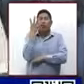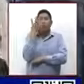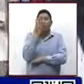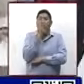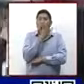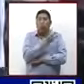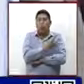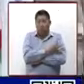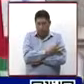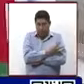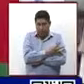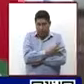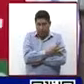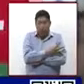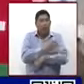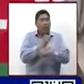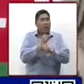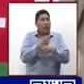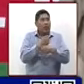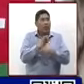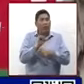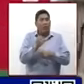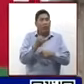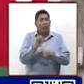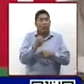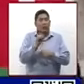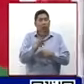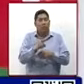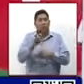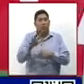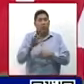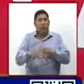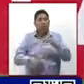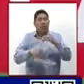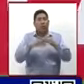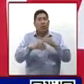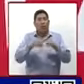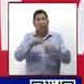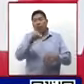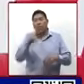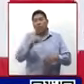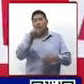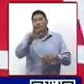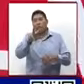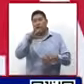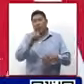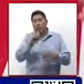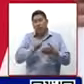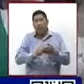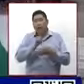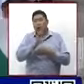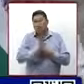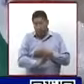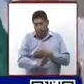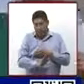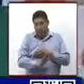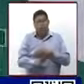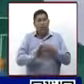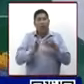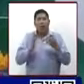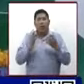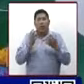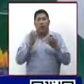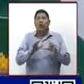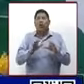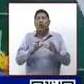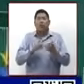días que se realizaría desde el jueves 25 hasta el martes 30 de abril. Ellos están en contra del proyecto